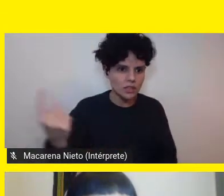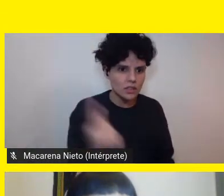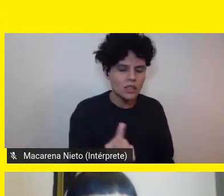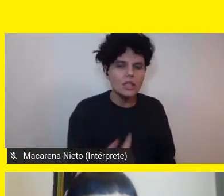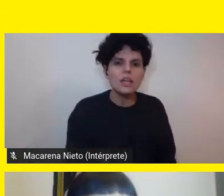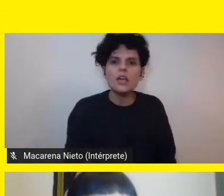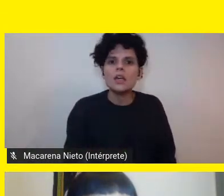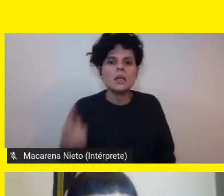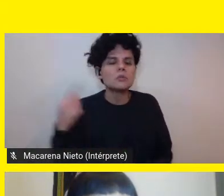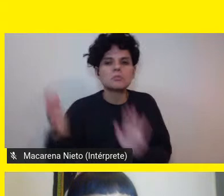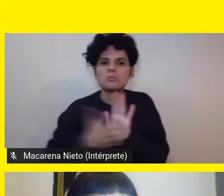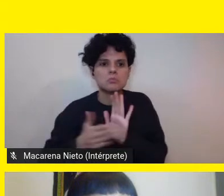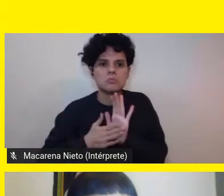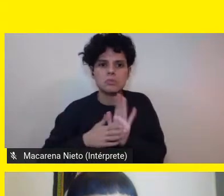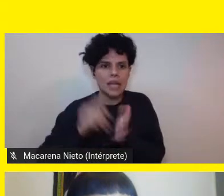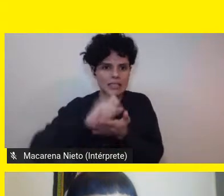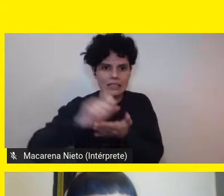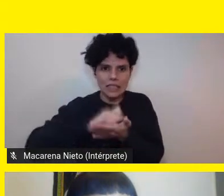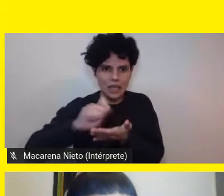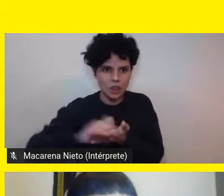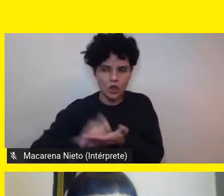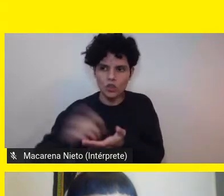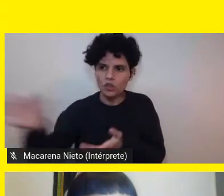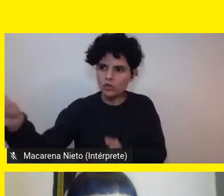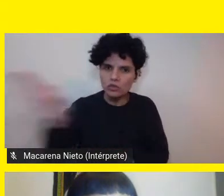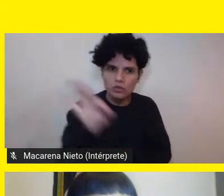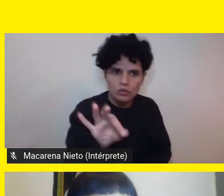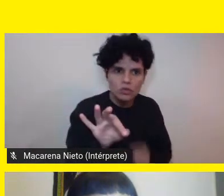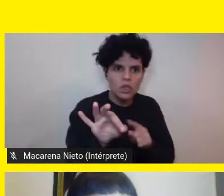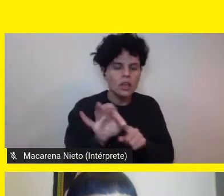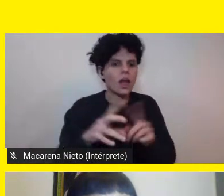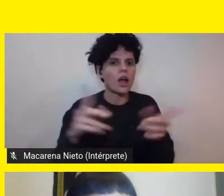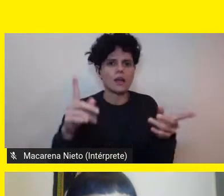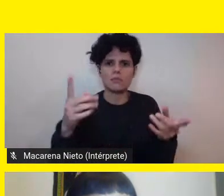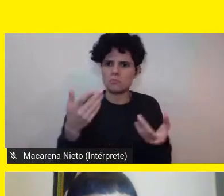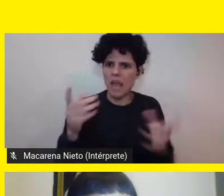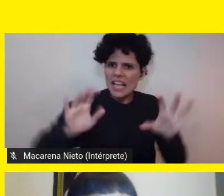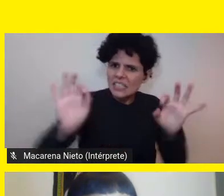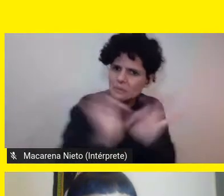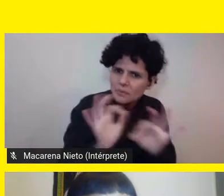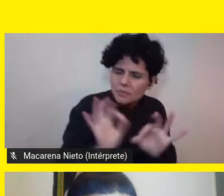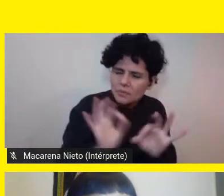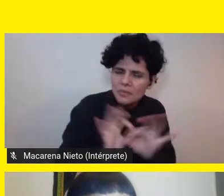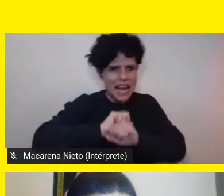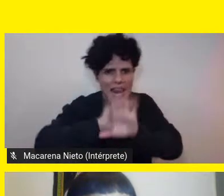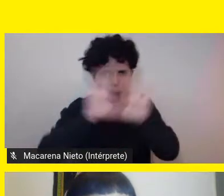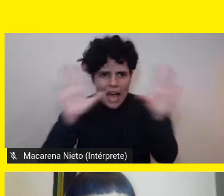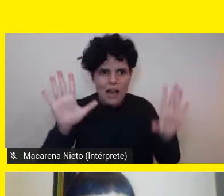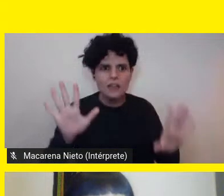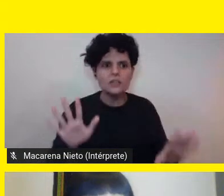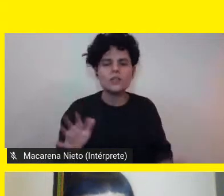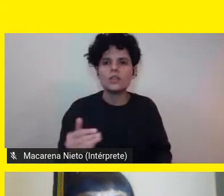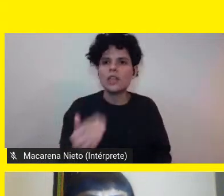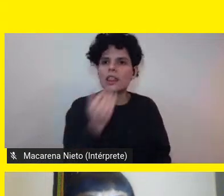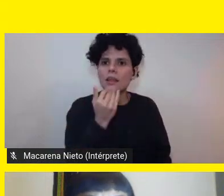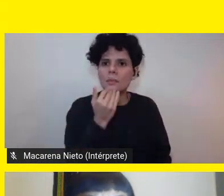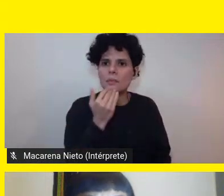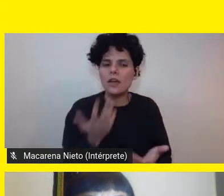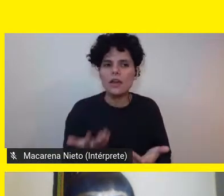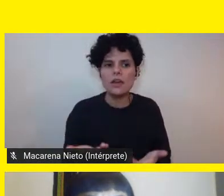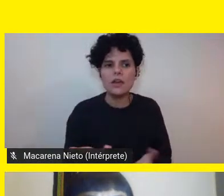que es muy contundente, muy bien argumentado y que argumenta desde el comienzo